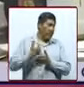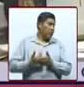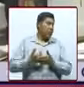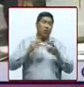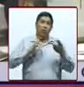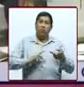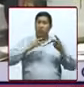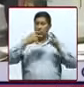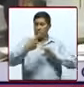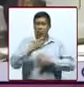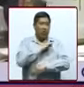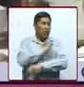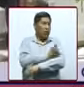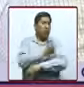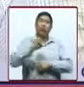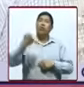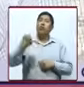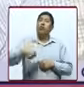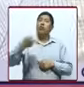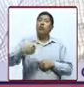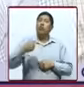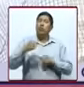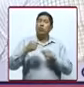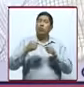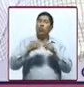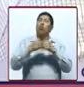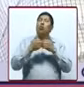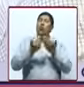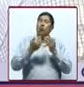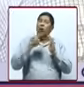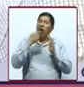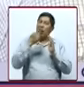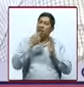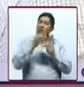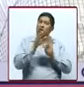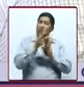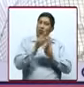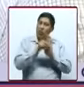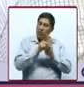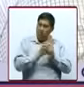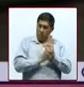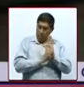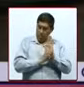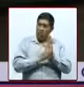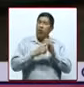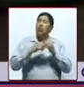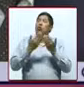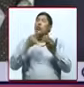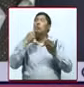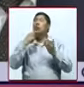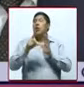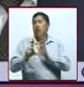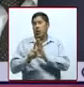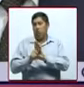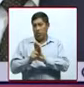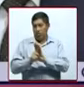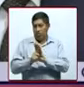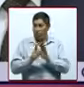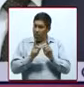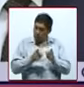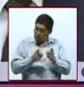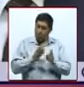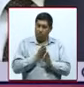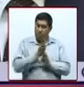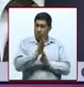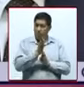autoridades judiciales en el marco constitucional y legal vigente en el país. Los asistentes,